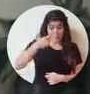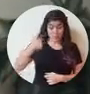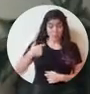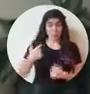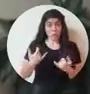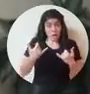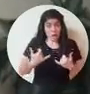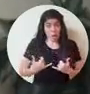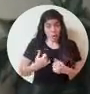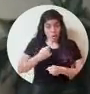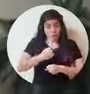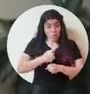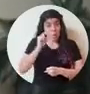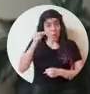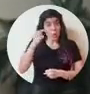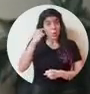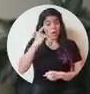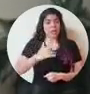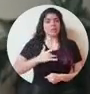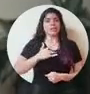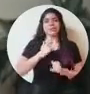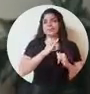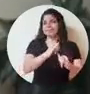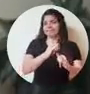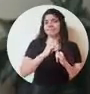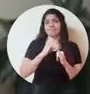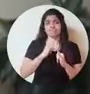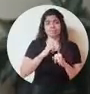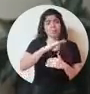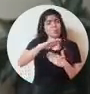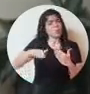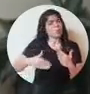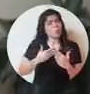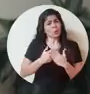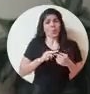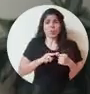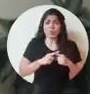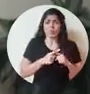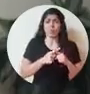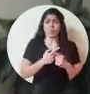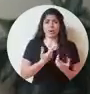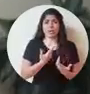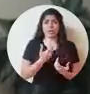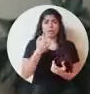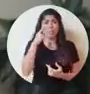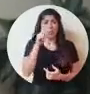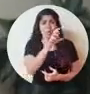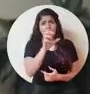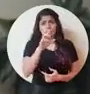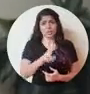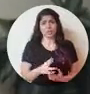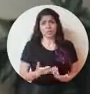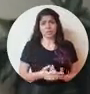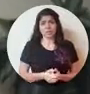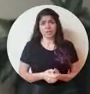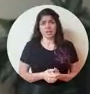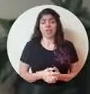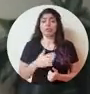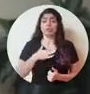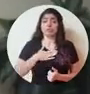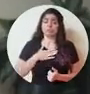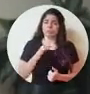quienes hoy nos toca estar en el gobierno a todos nos duele por costa rica acojo